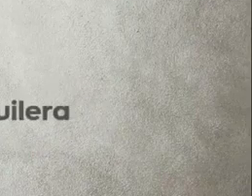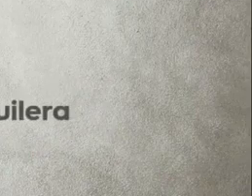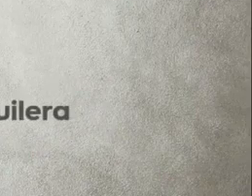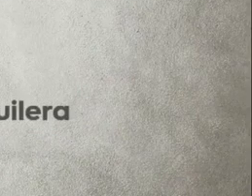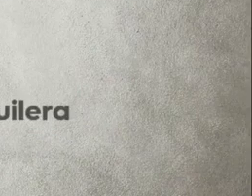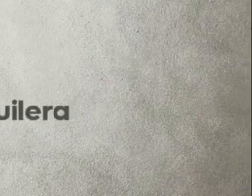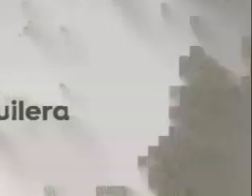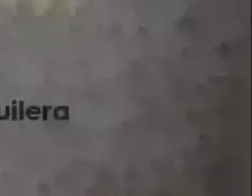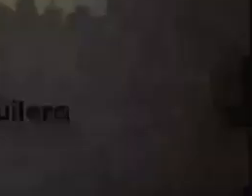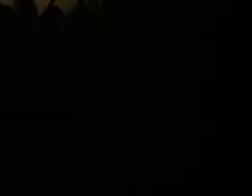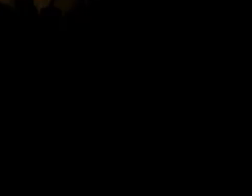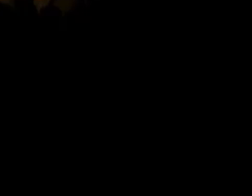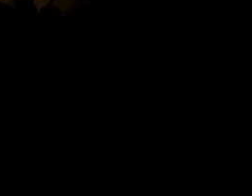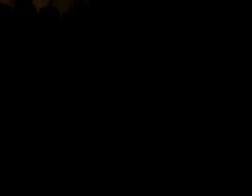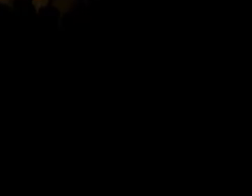3